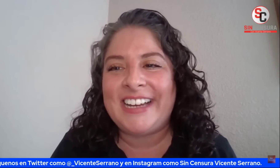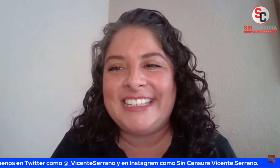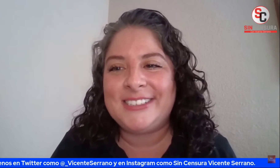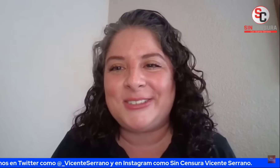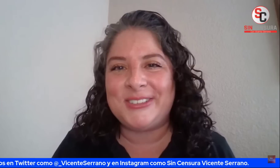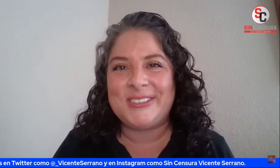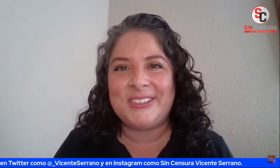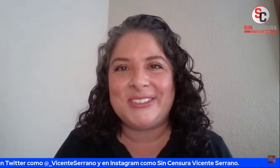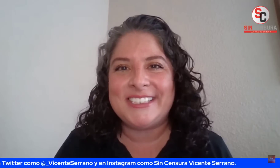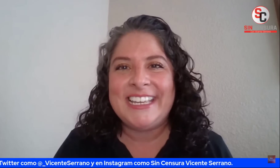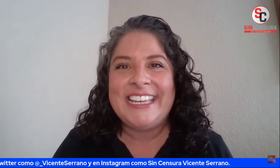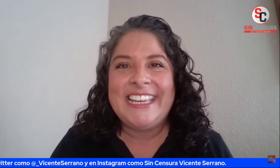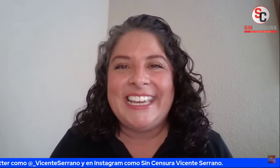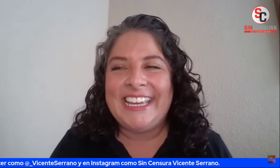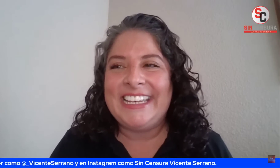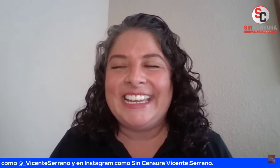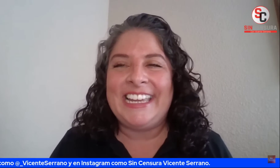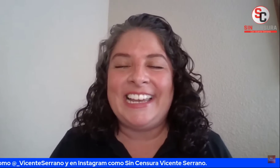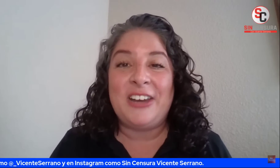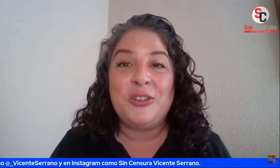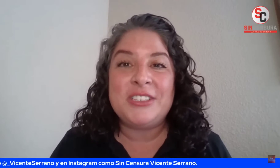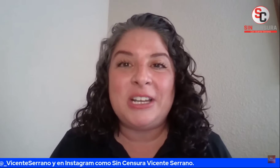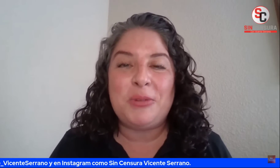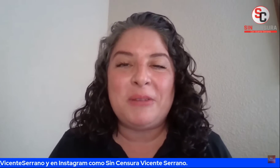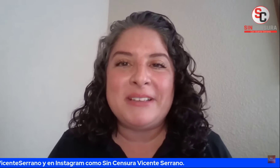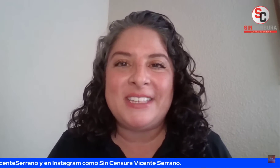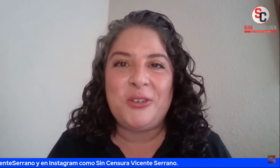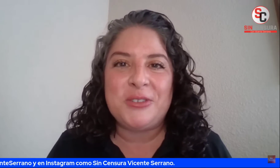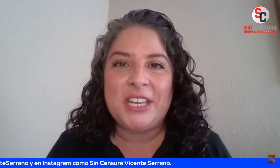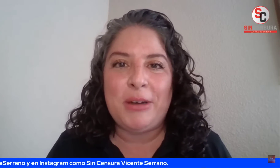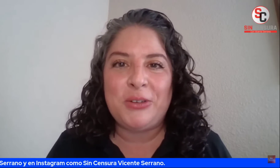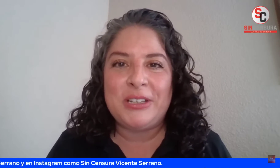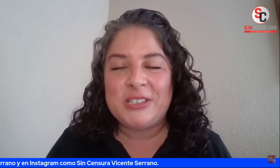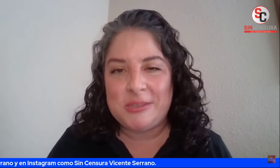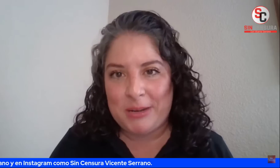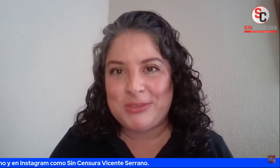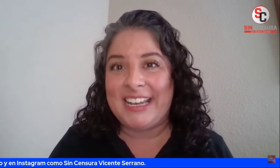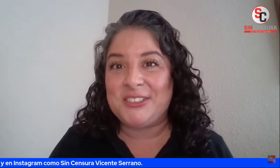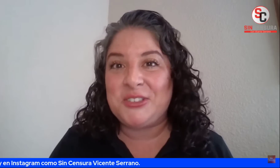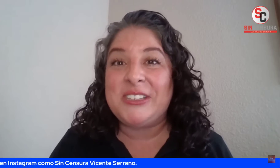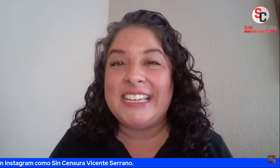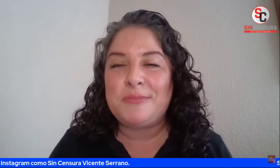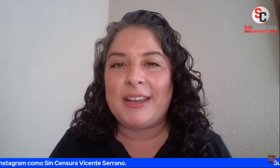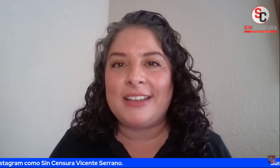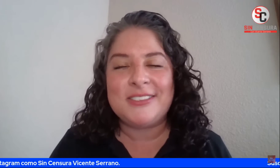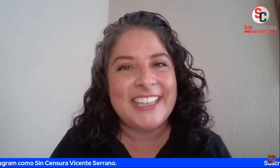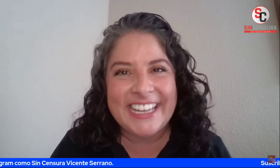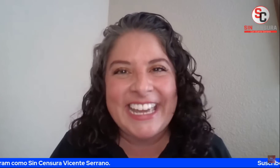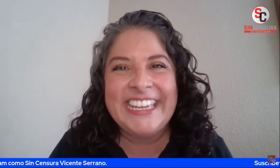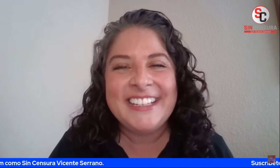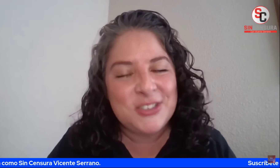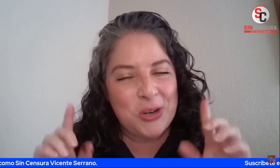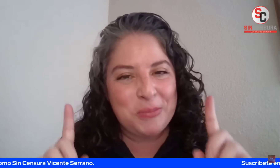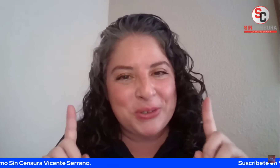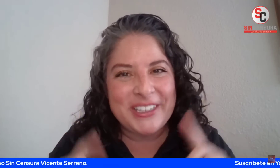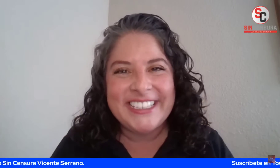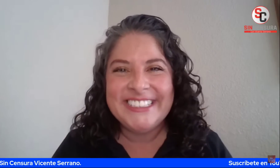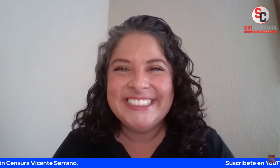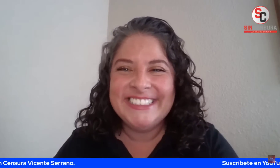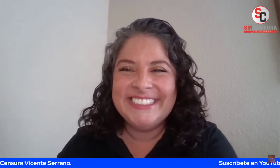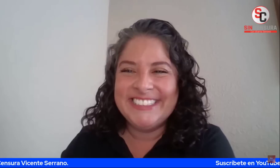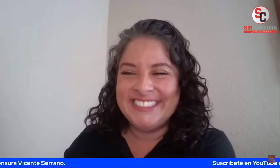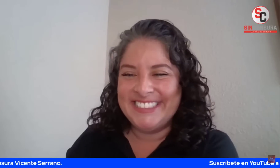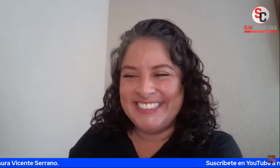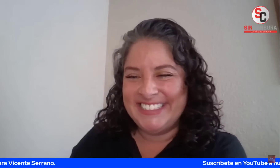maestrazo Jairo Calixto con nosotros en la noche, en el programa de Sin Conservadores. Los esperamos a las 8:10 para que no se dejen ahí, solo por